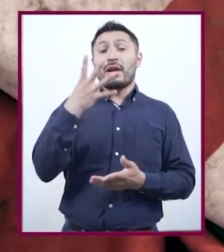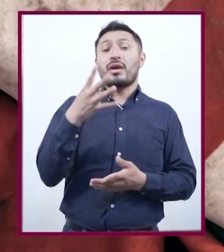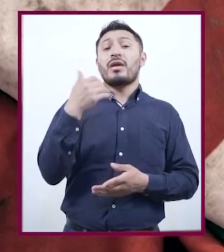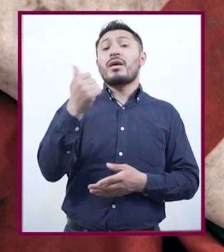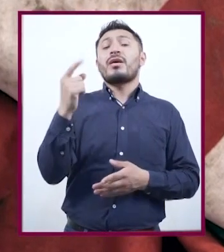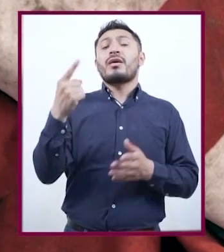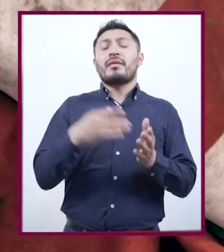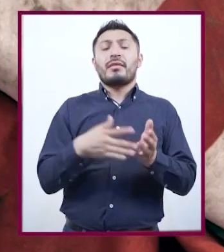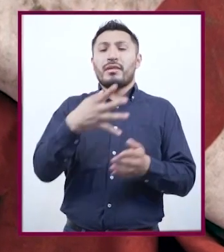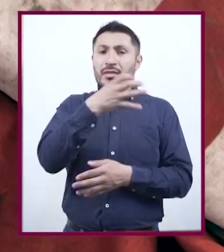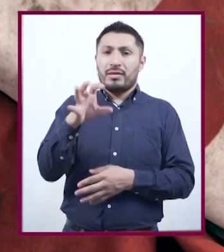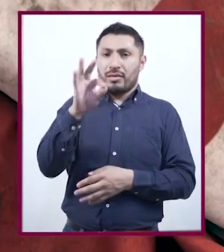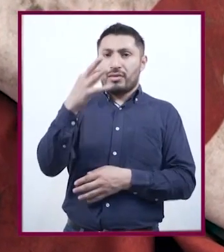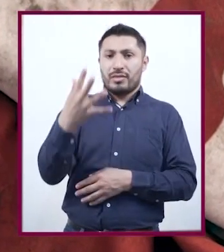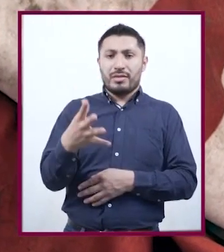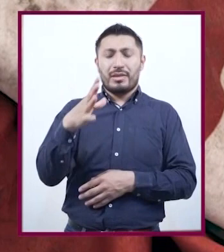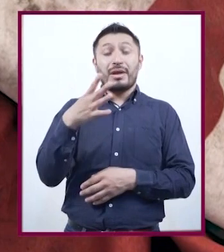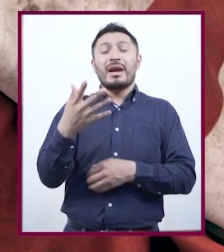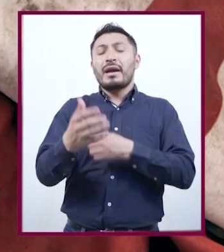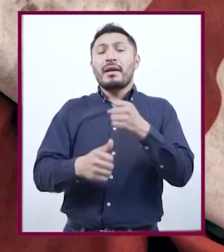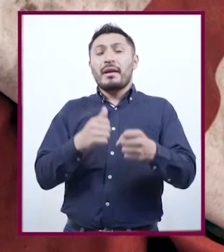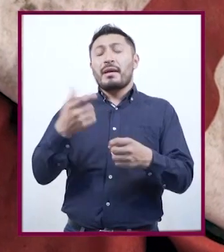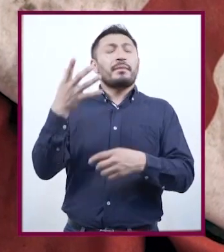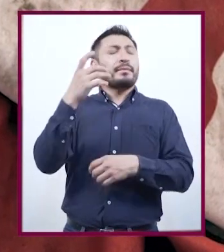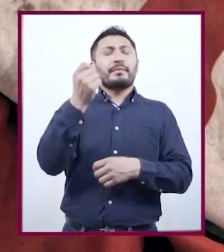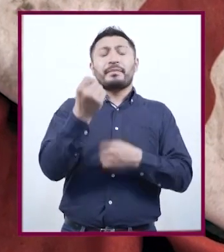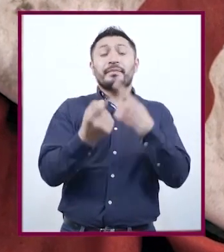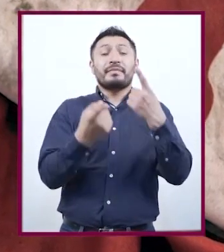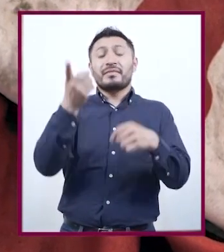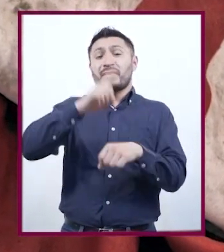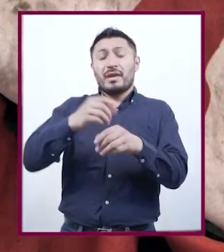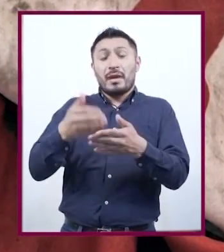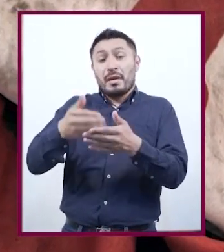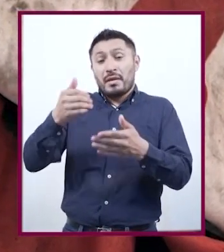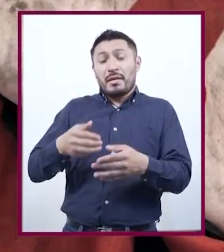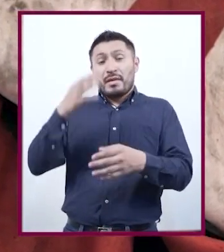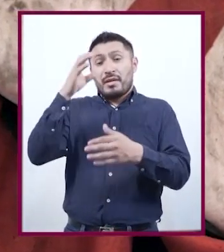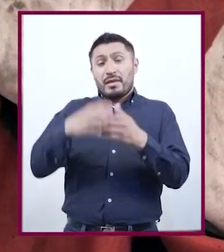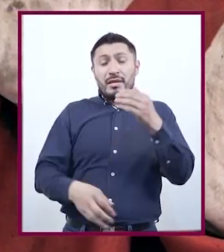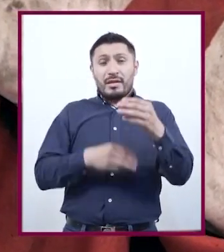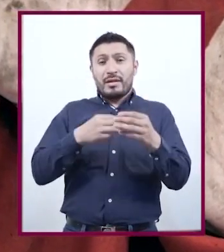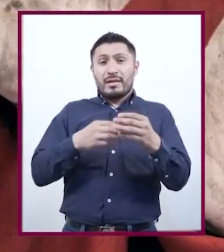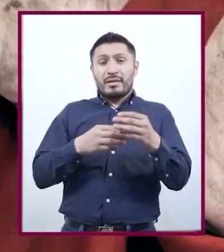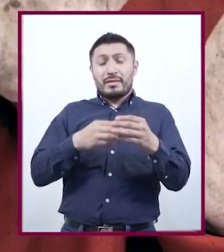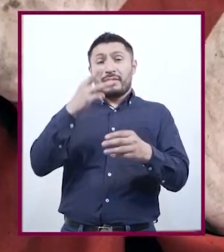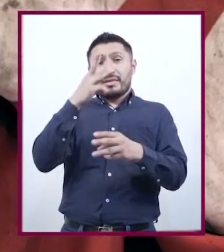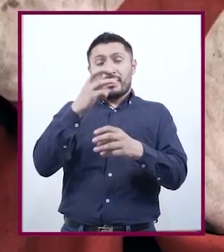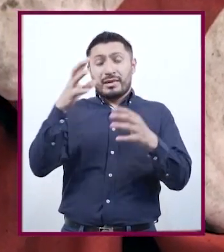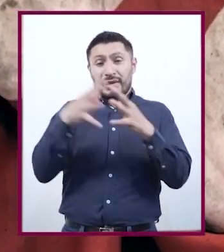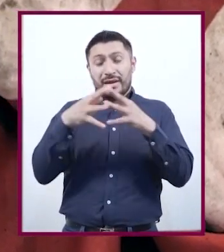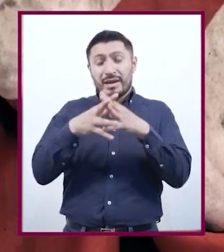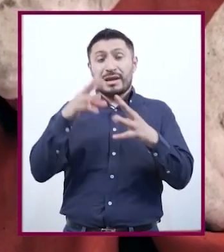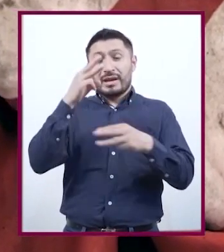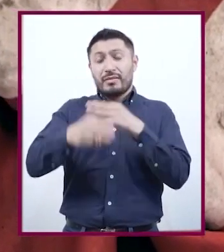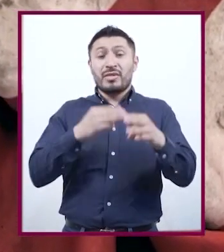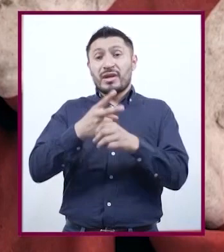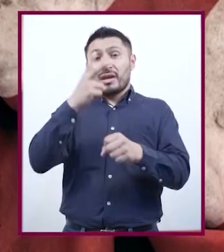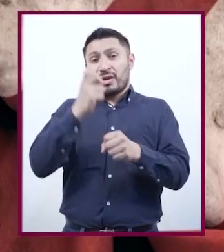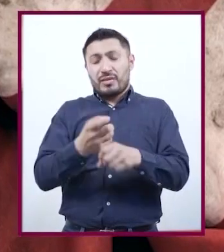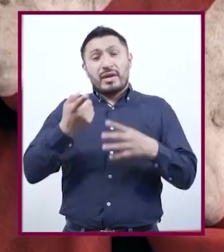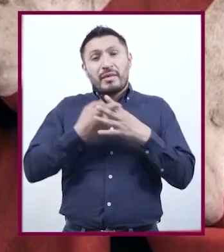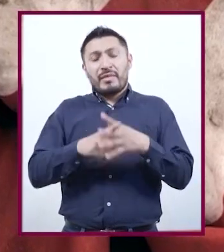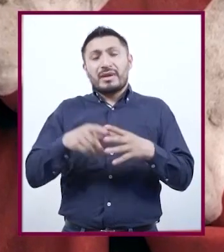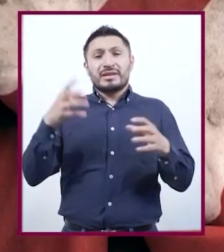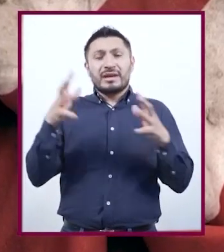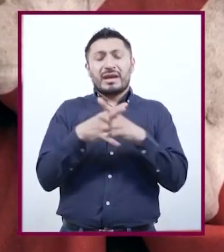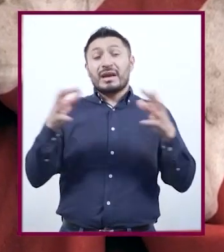El 4 de agosto de 1945, unos días antes de que terminara la Segunda Guerra Mundial y que iniciara la Guerra Fría entre los